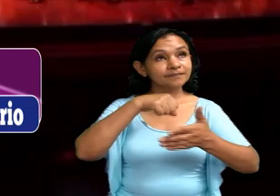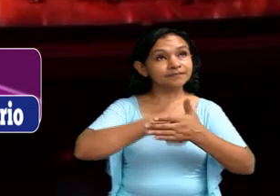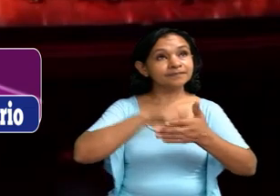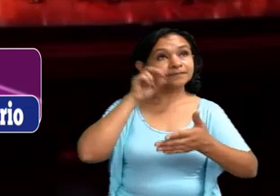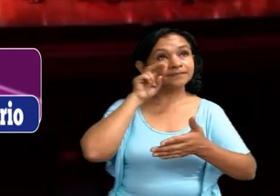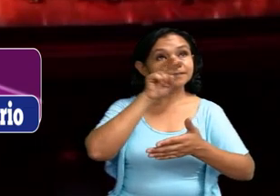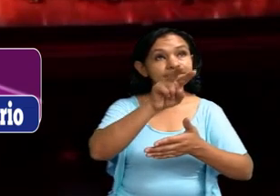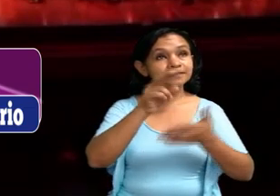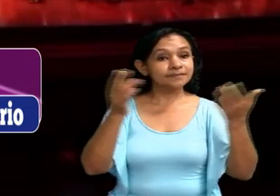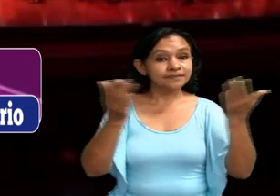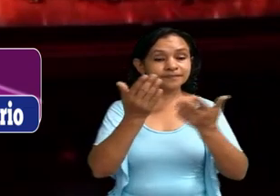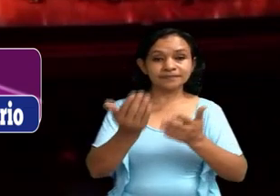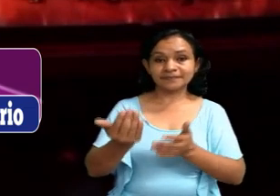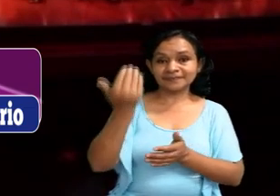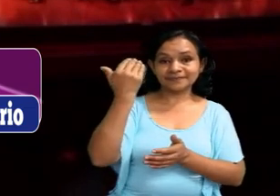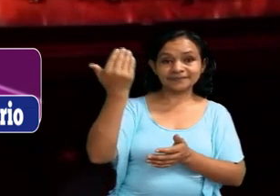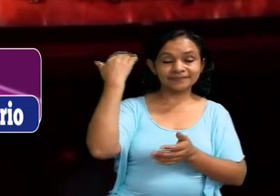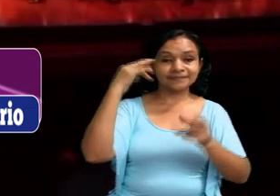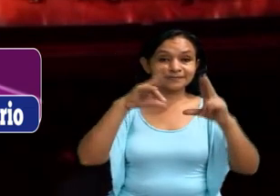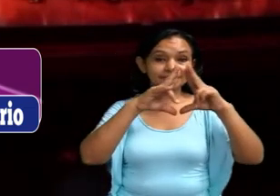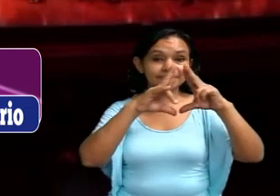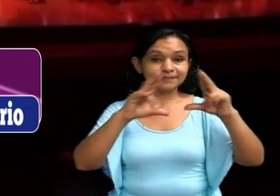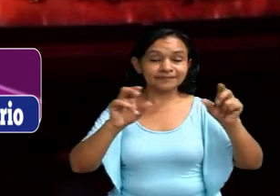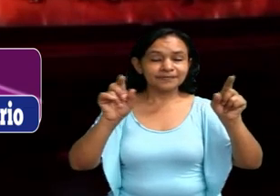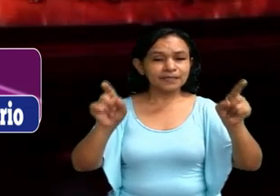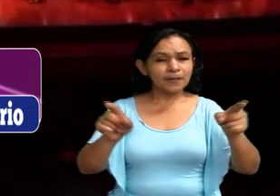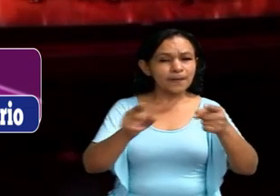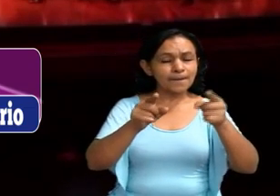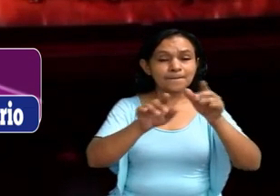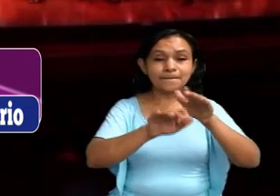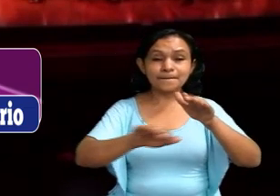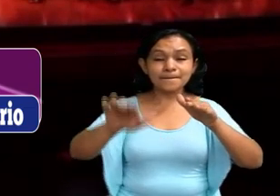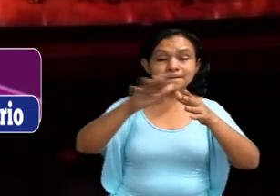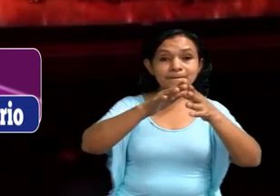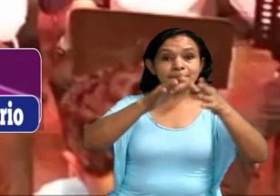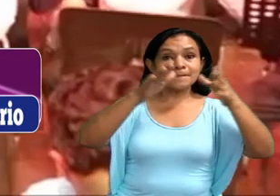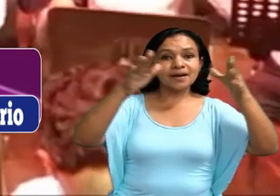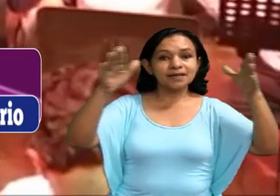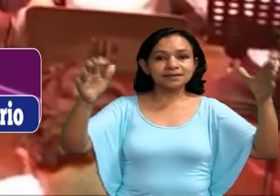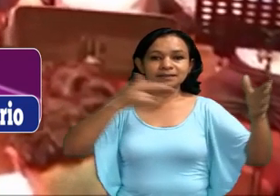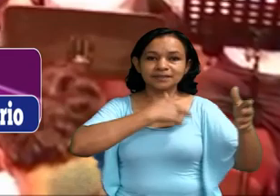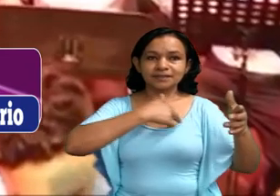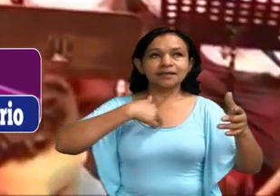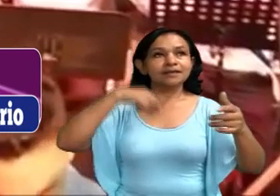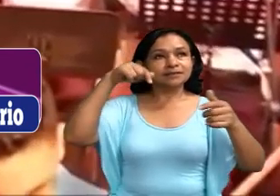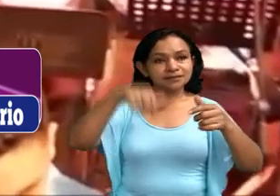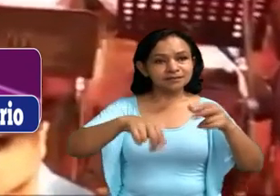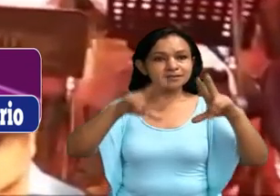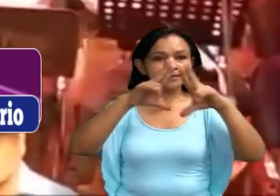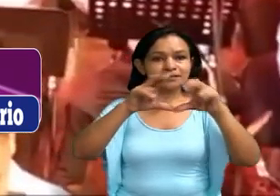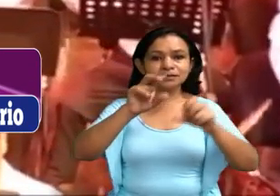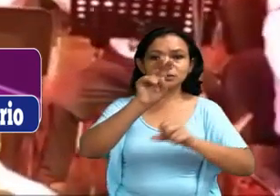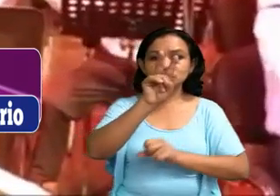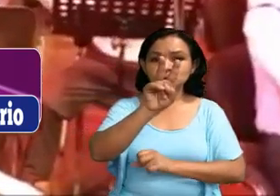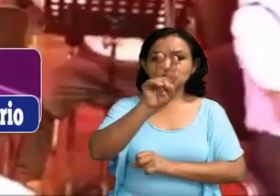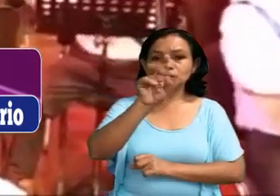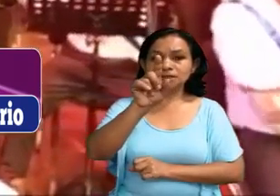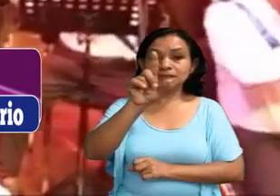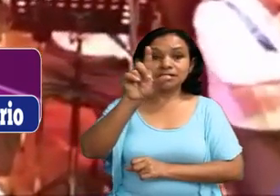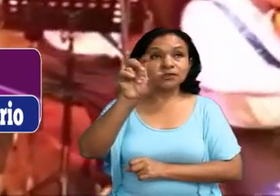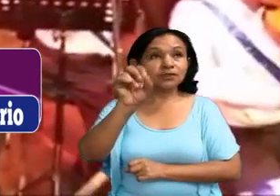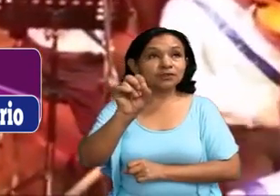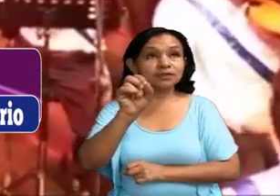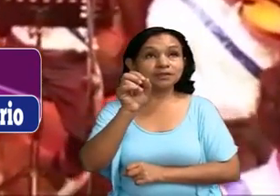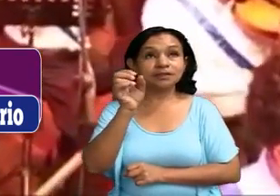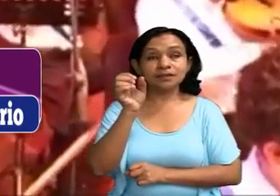es en la historia de Nicaragua es la orquesta más grande que se ha organizado. Son 210 jóvenes.